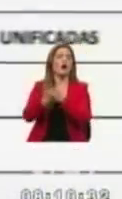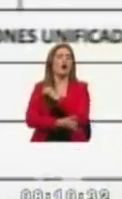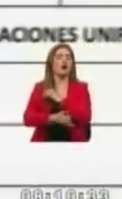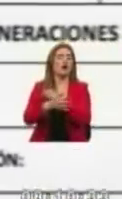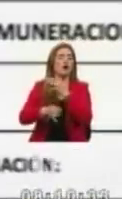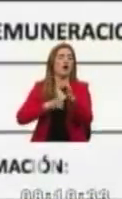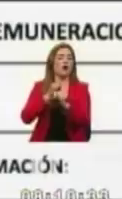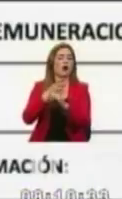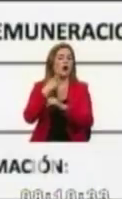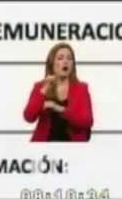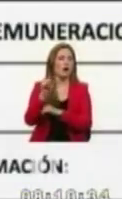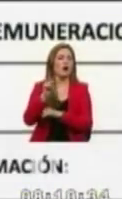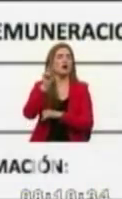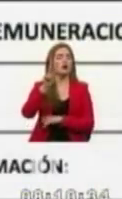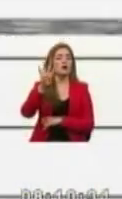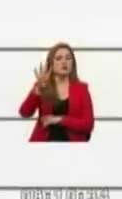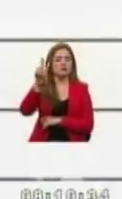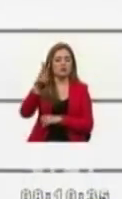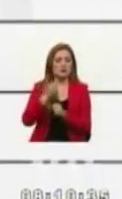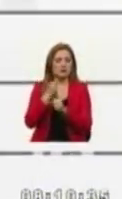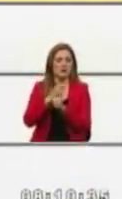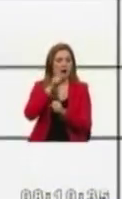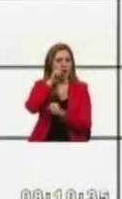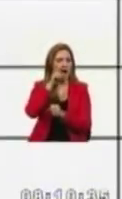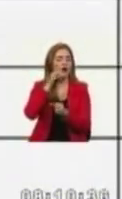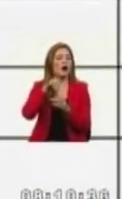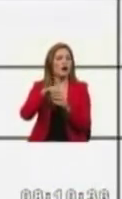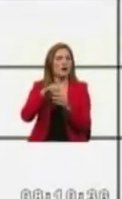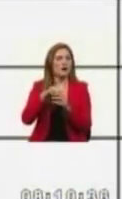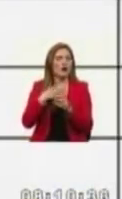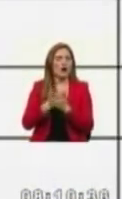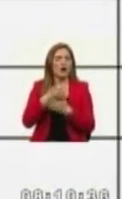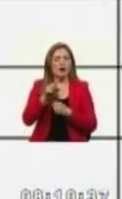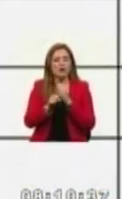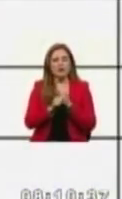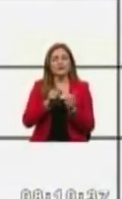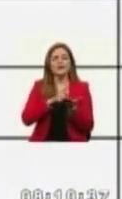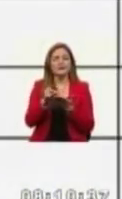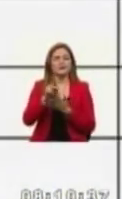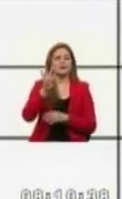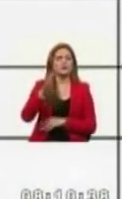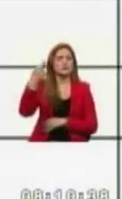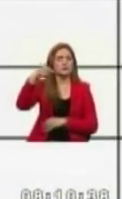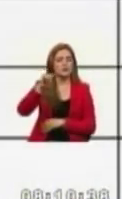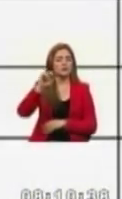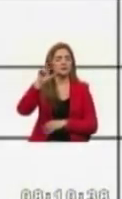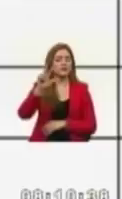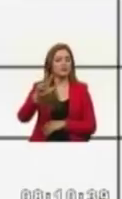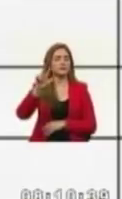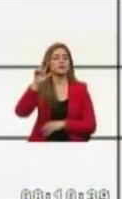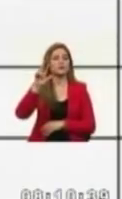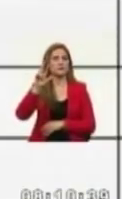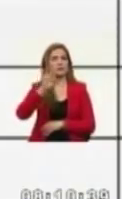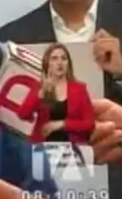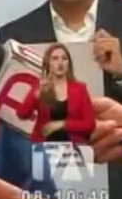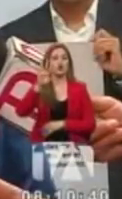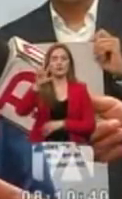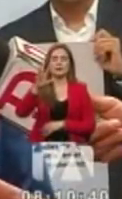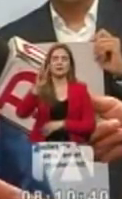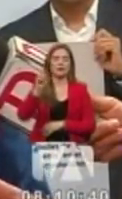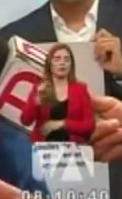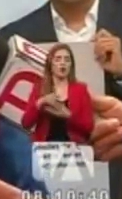existe en 242 trabajadores en ese ministerio con un gasto anual de 4 millones 436 mil dólares